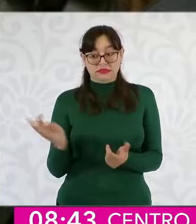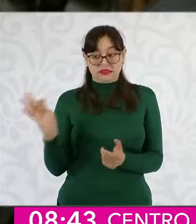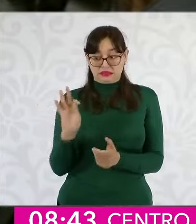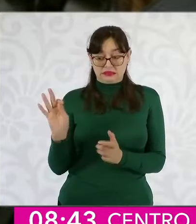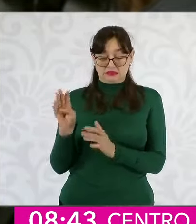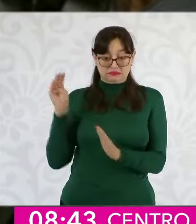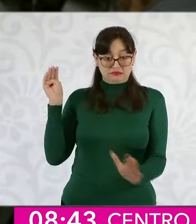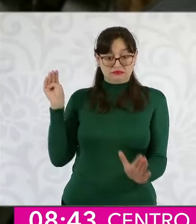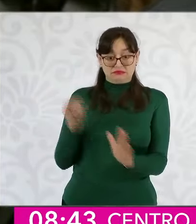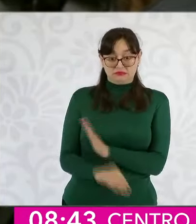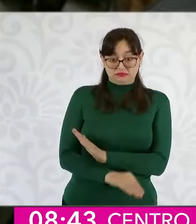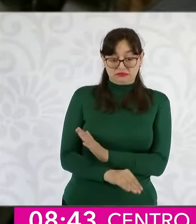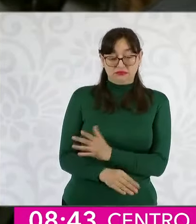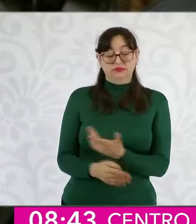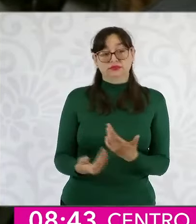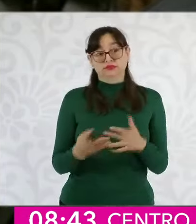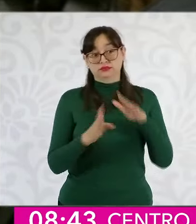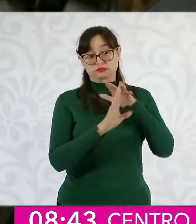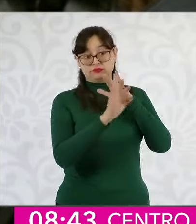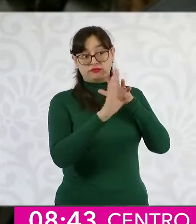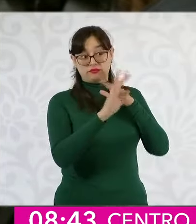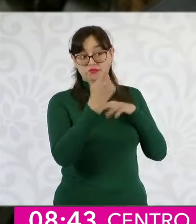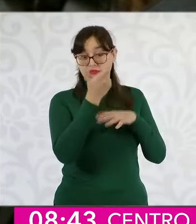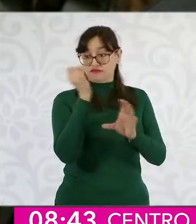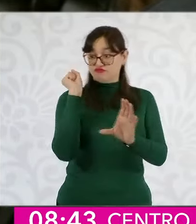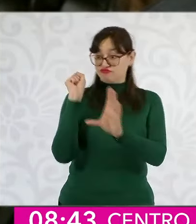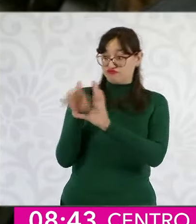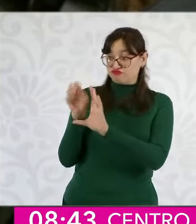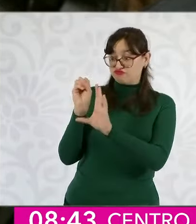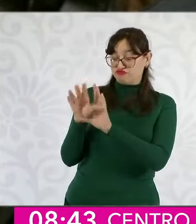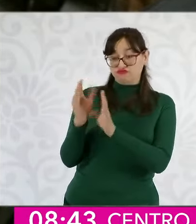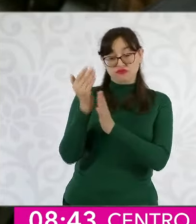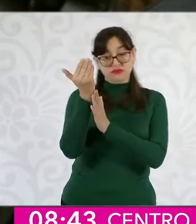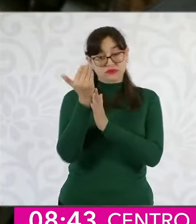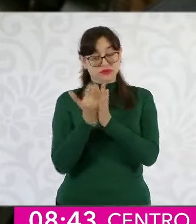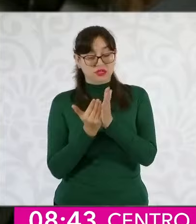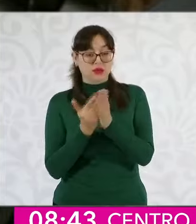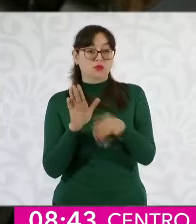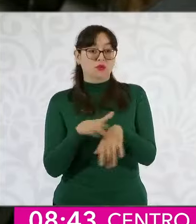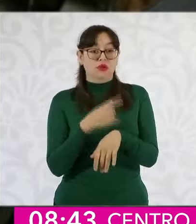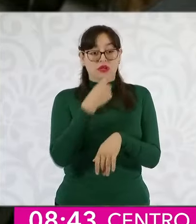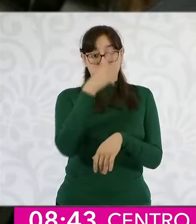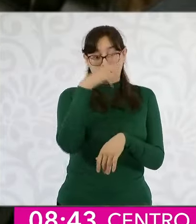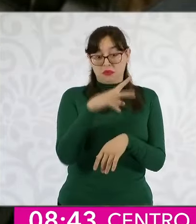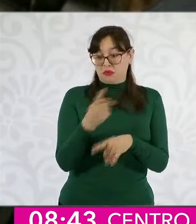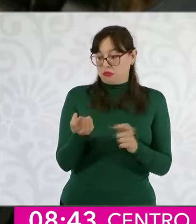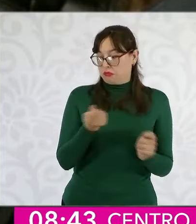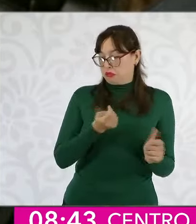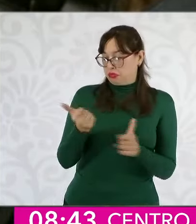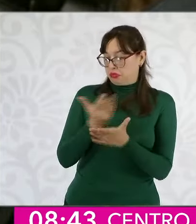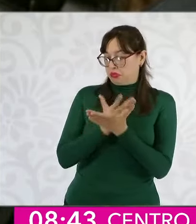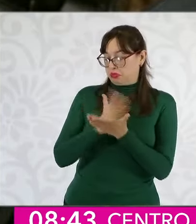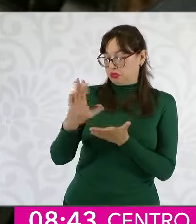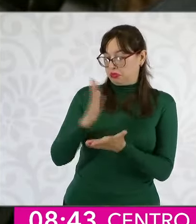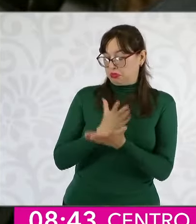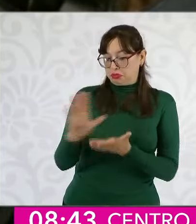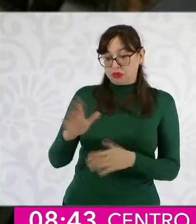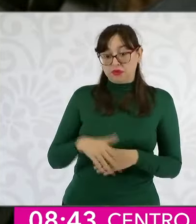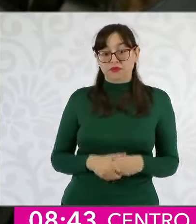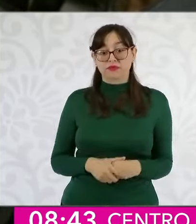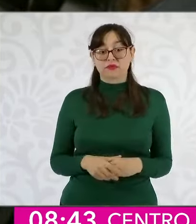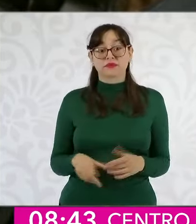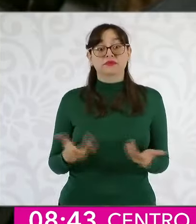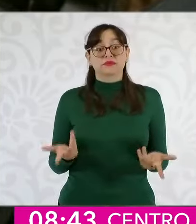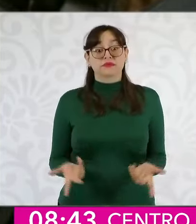principal afectado, las remesas por el tema de deportación, esta parte de componentes de importantes en el consumo, la